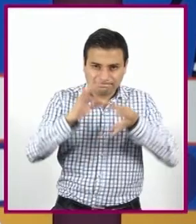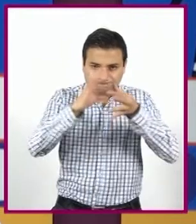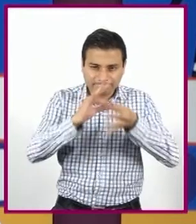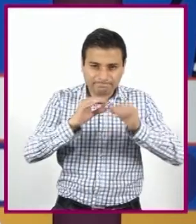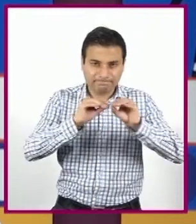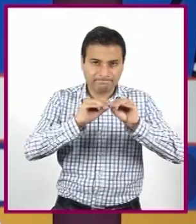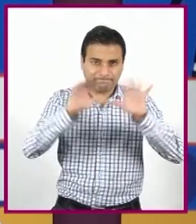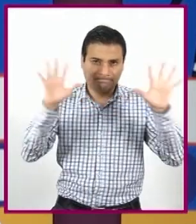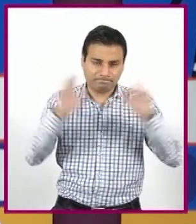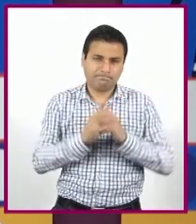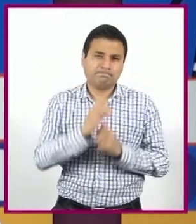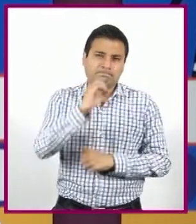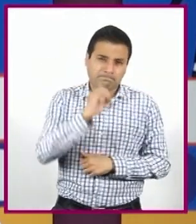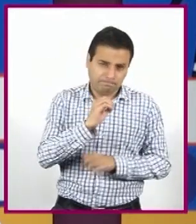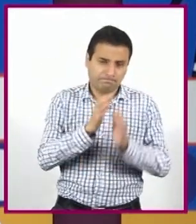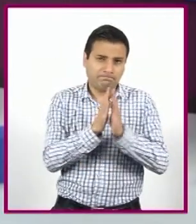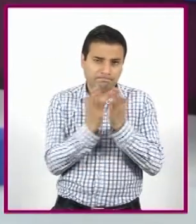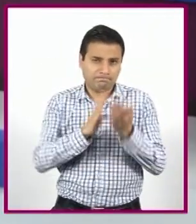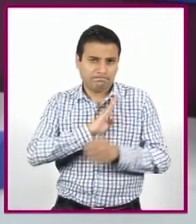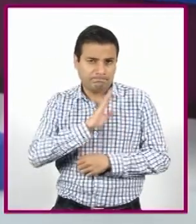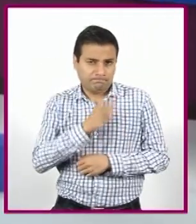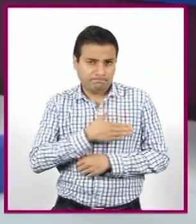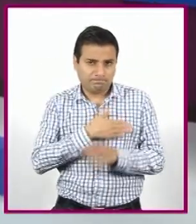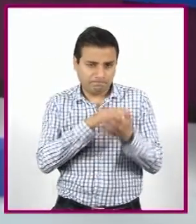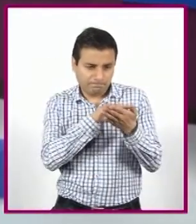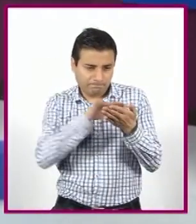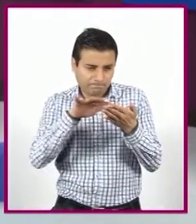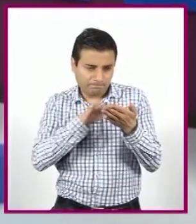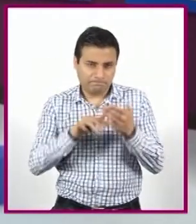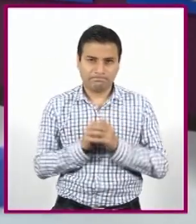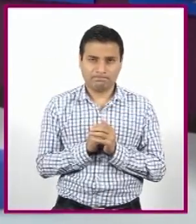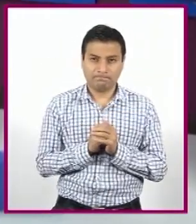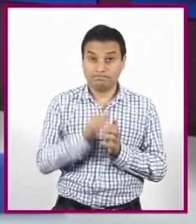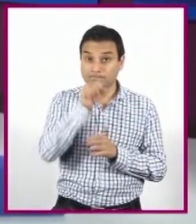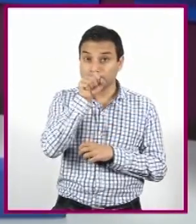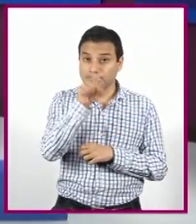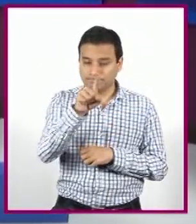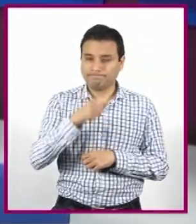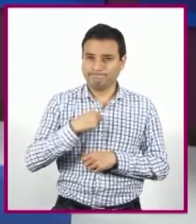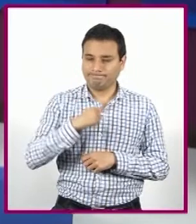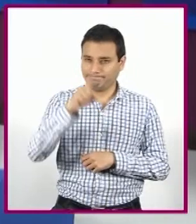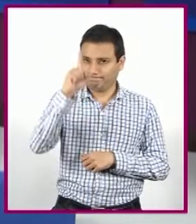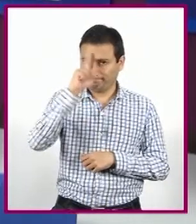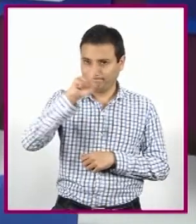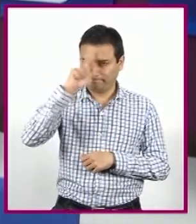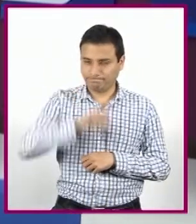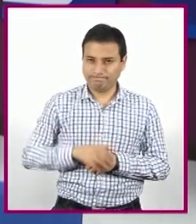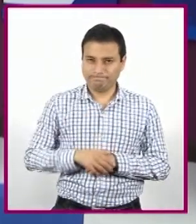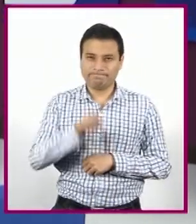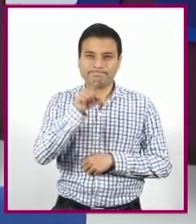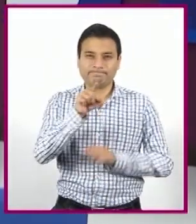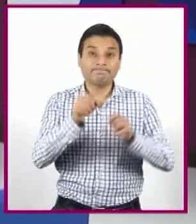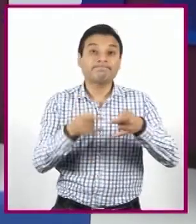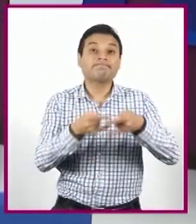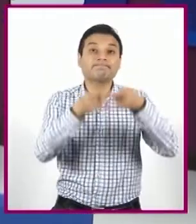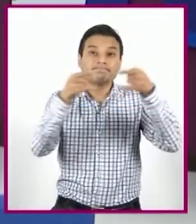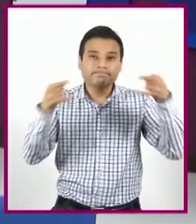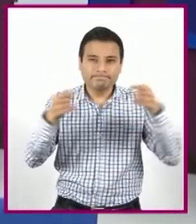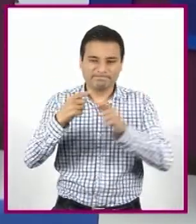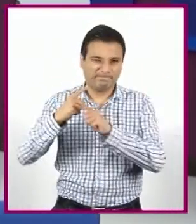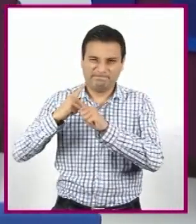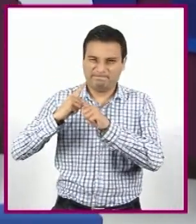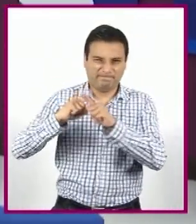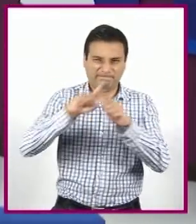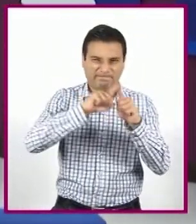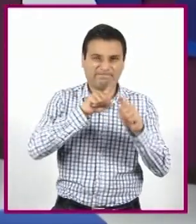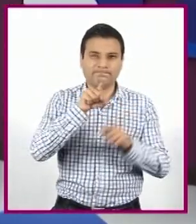la consulta de su libro de texto. Además, les recomiendo que revisen varios cuentos y textos